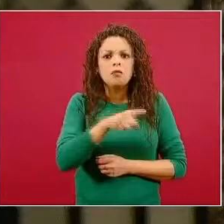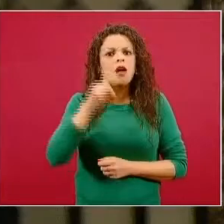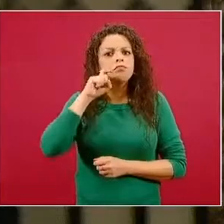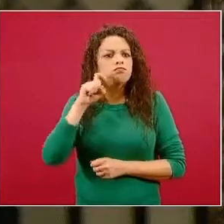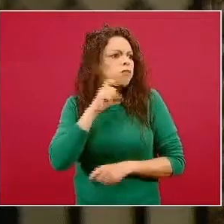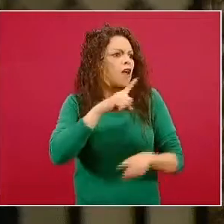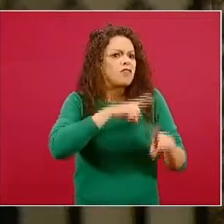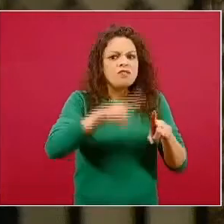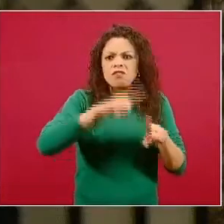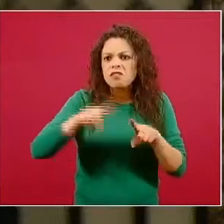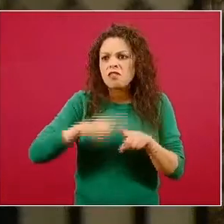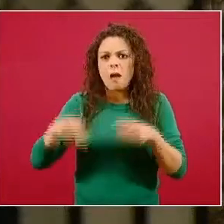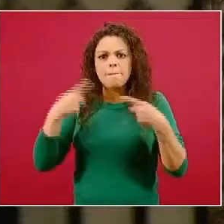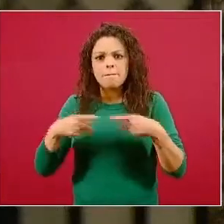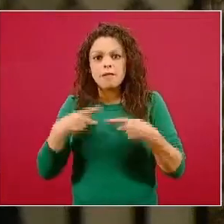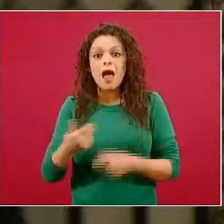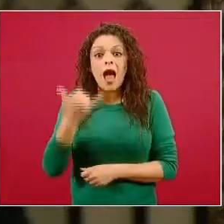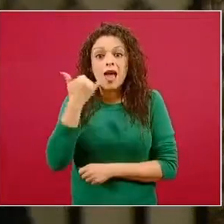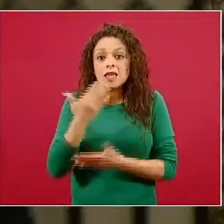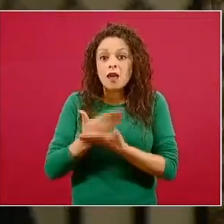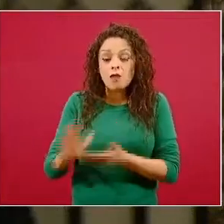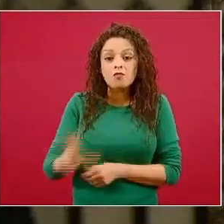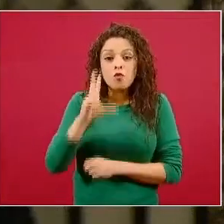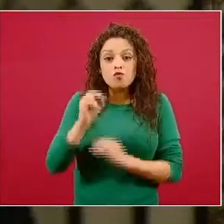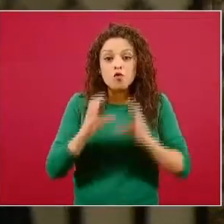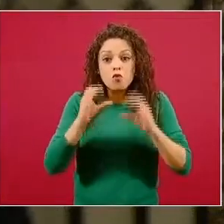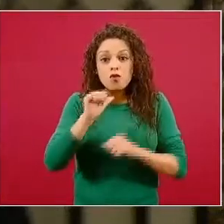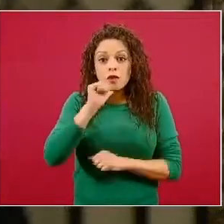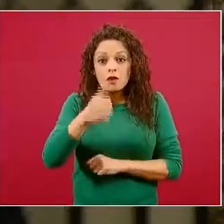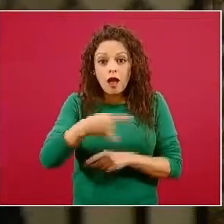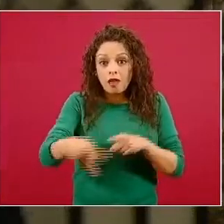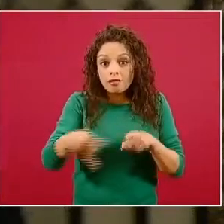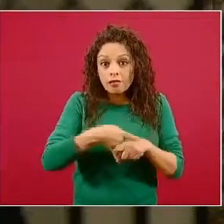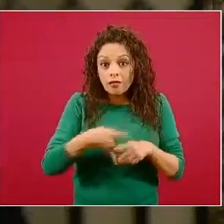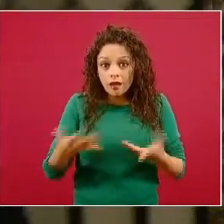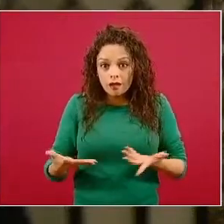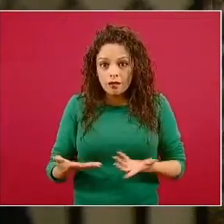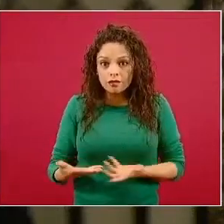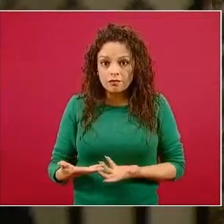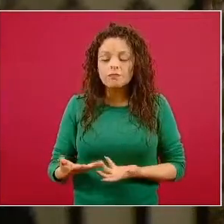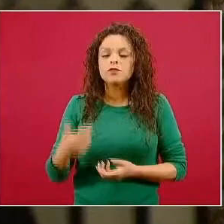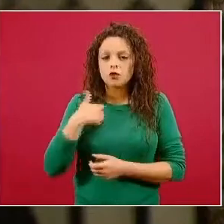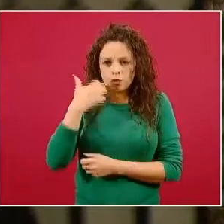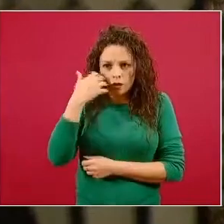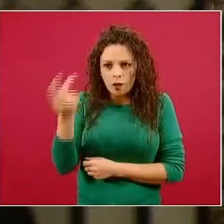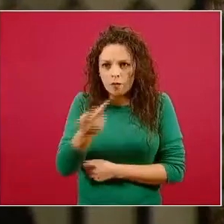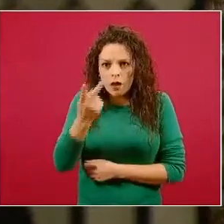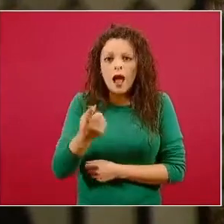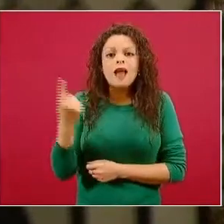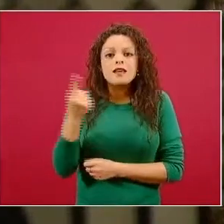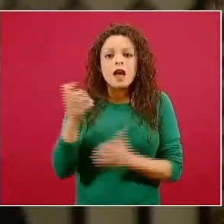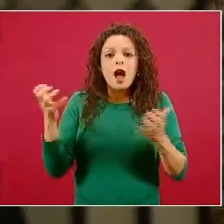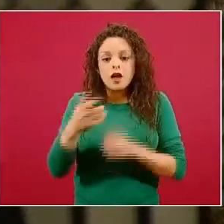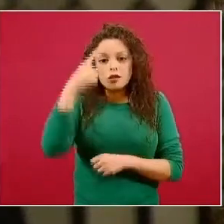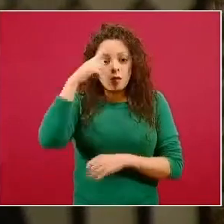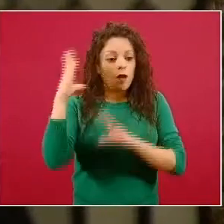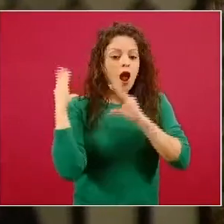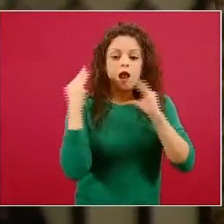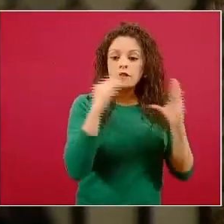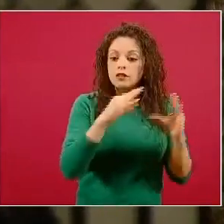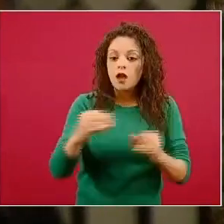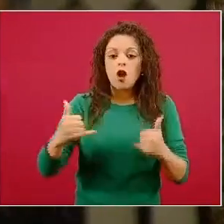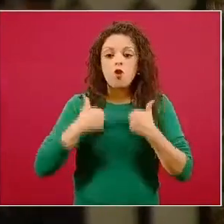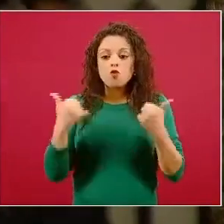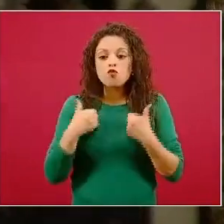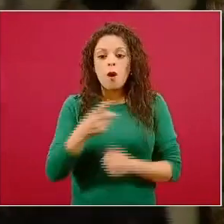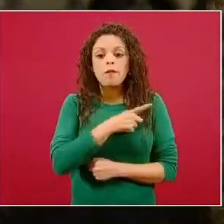pero además sin protección. La pregunta es, ¿qué se está haciendo para educar a los jóvenes, precisamente para que